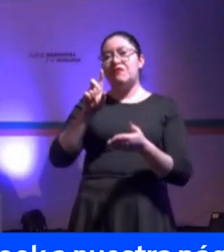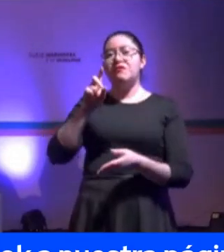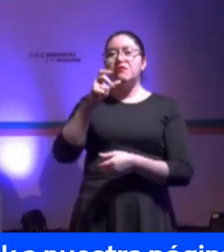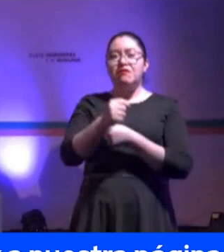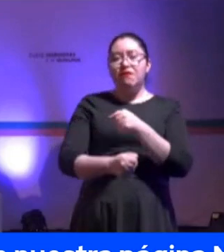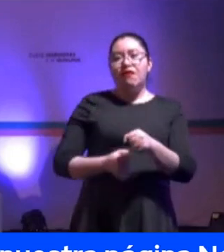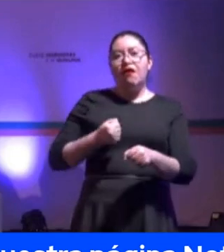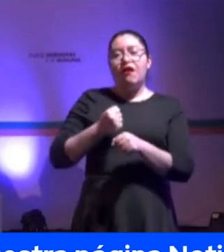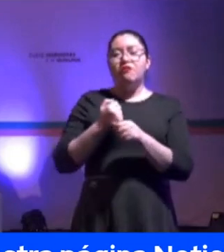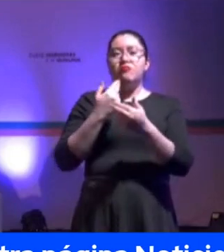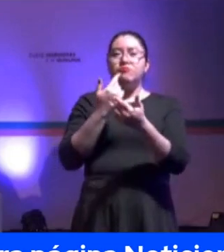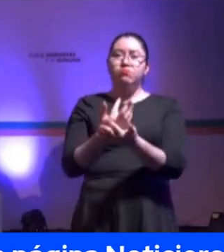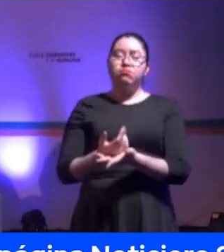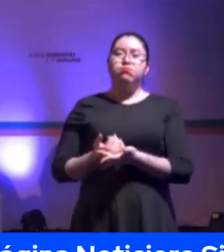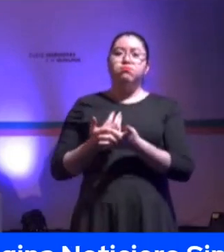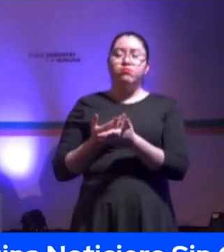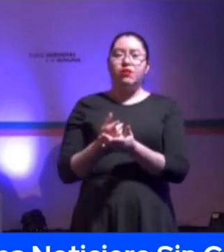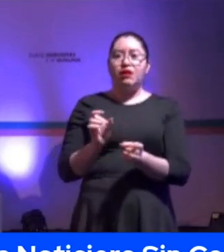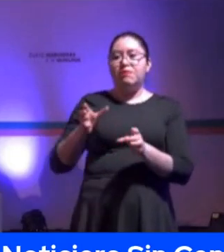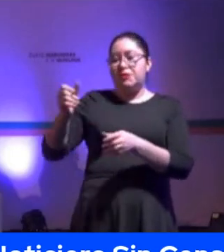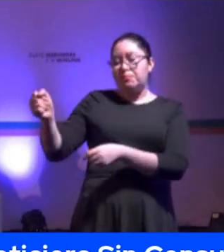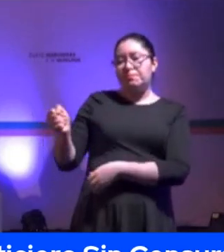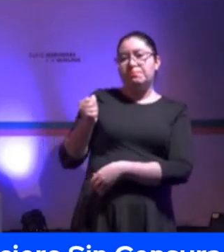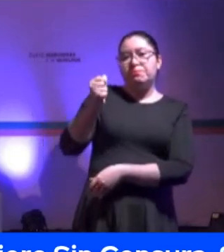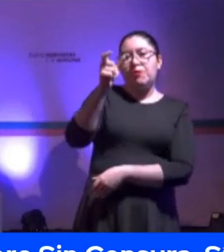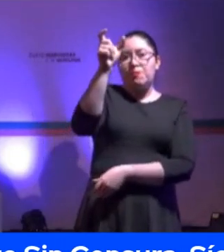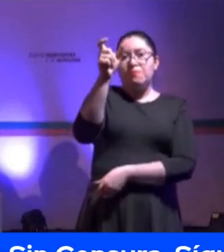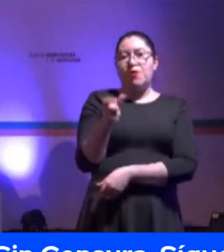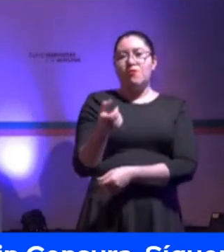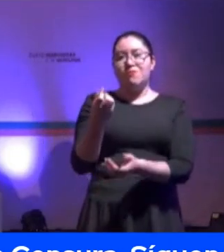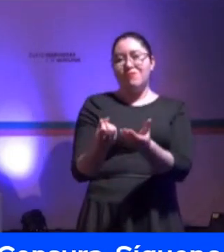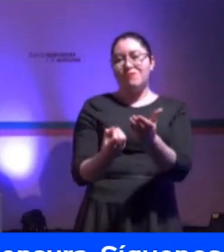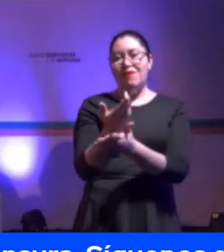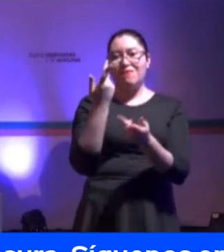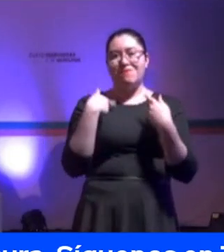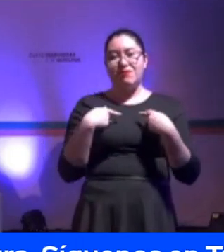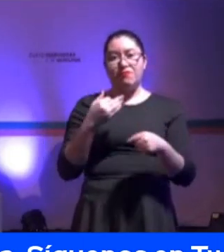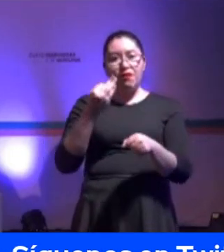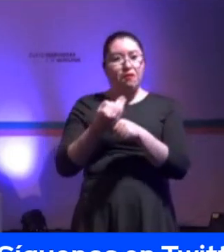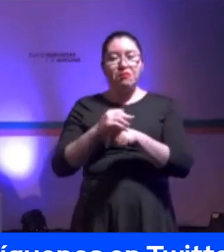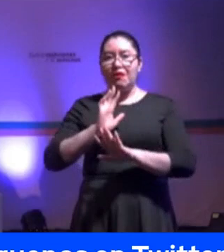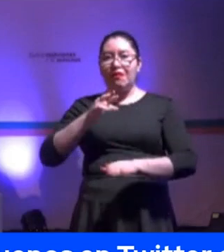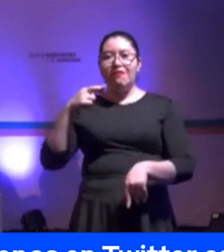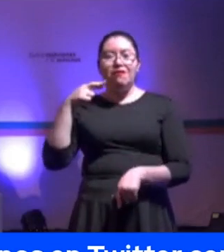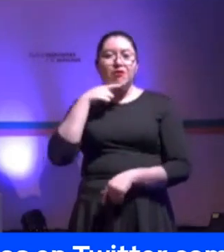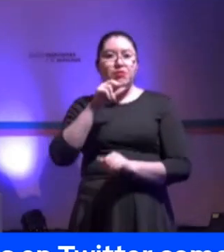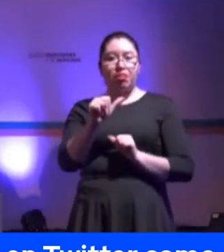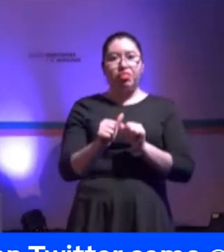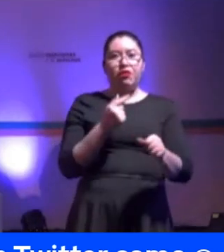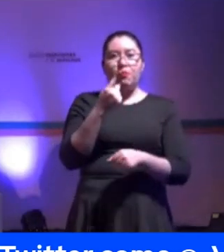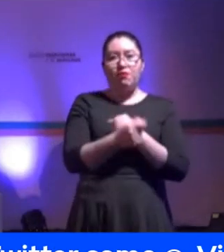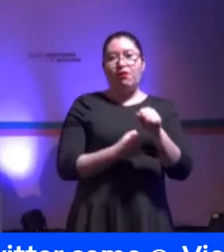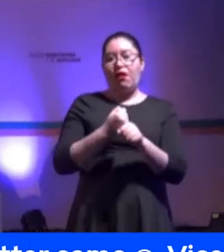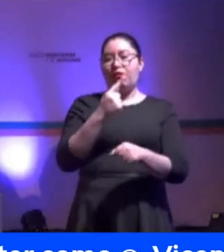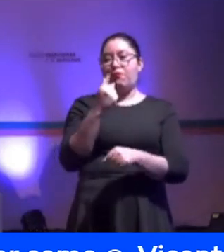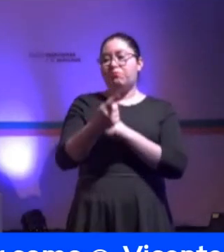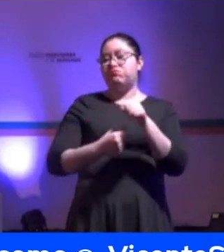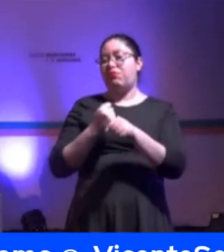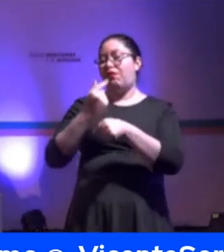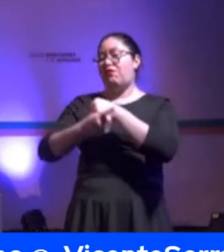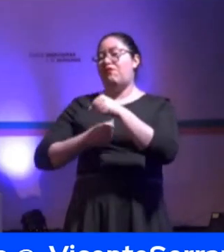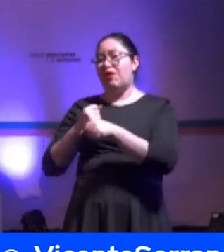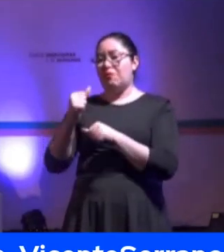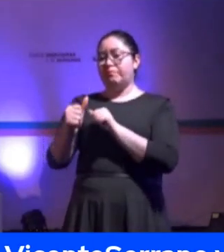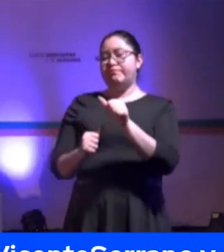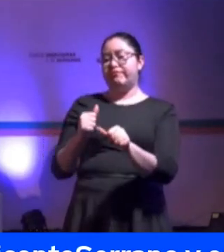para la nueva cara, ¿no?, en televisión, en radio. Ahora no, ahora parece que un año y al otro año van